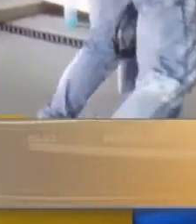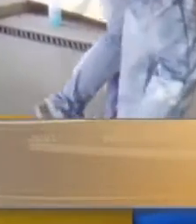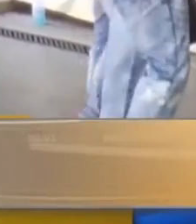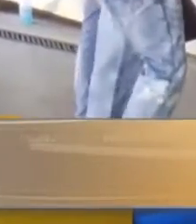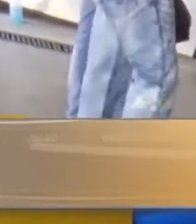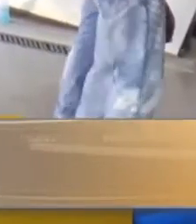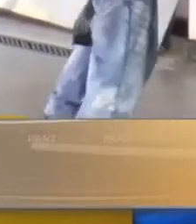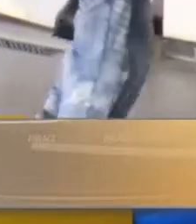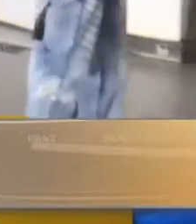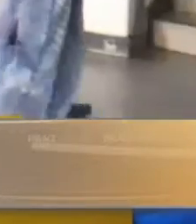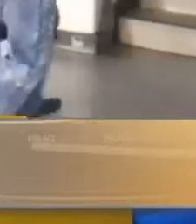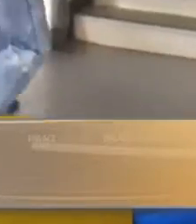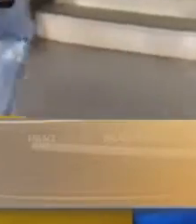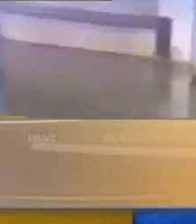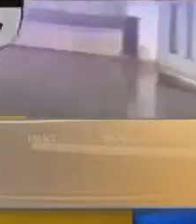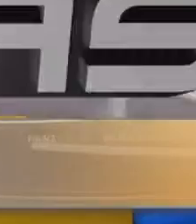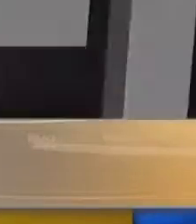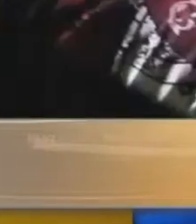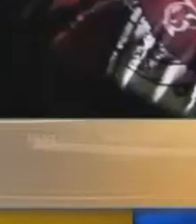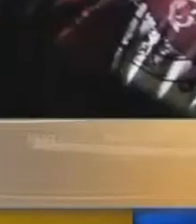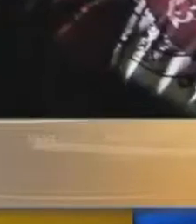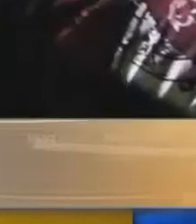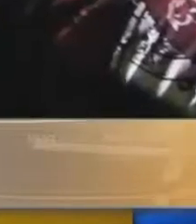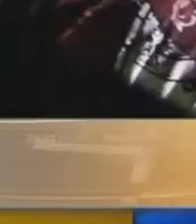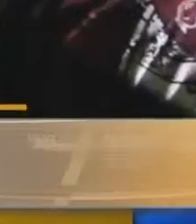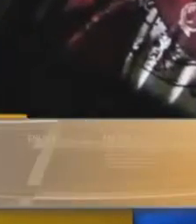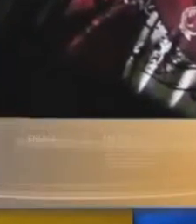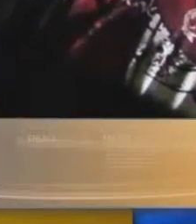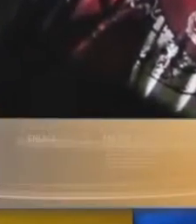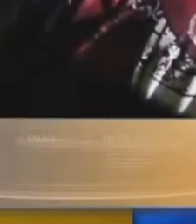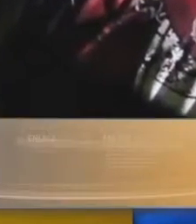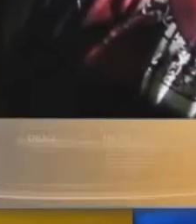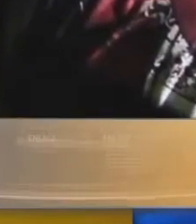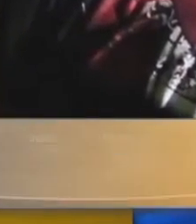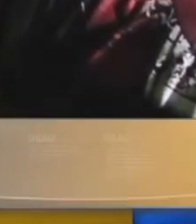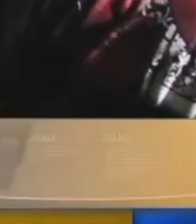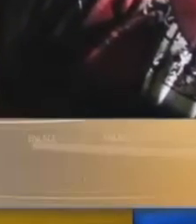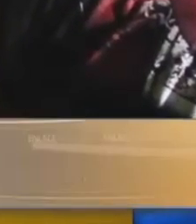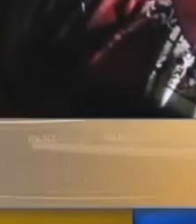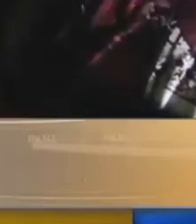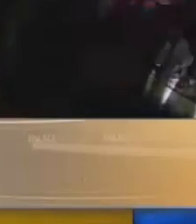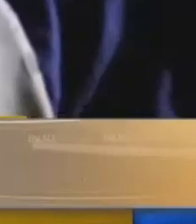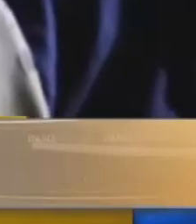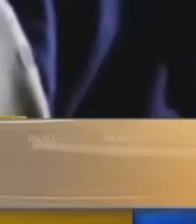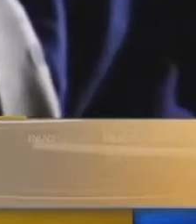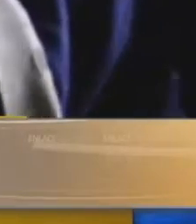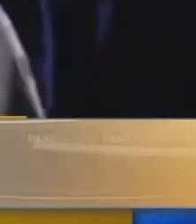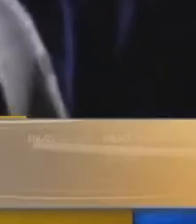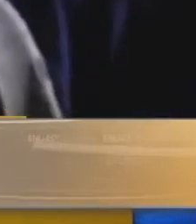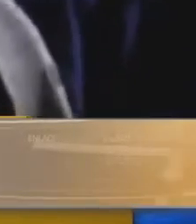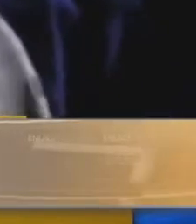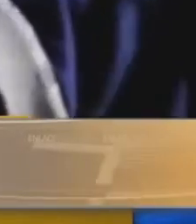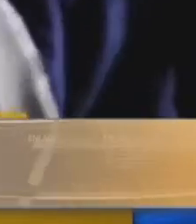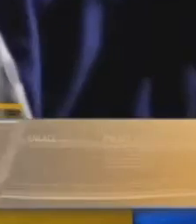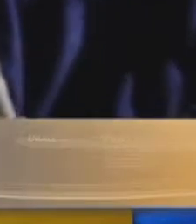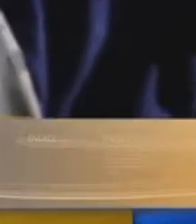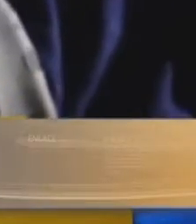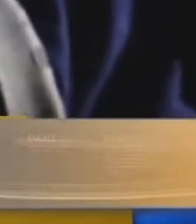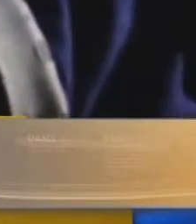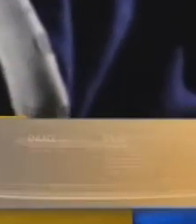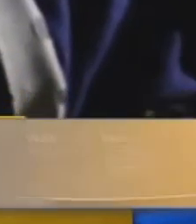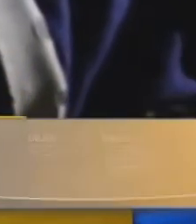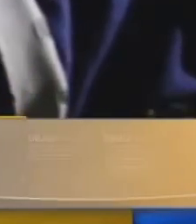estupefacientes, especialmente en colegios de Barranca Bermeja. Policía Nacional abatió en combate a Eduardo Antonio Uribe, conocido como Diego Pitufo, segundo